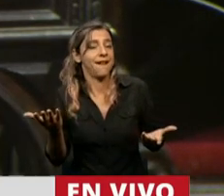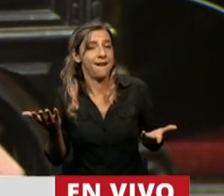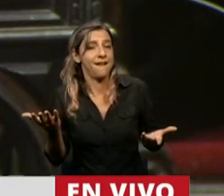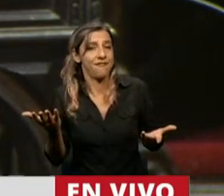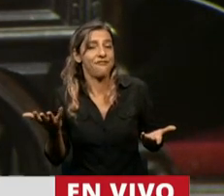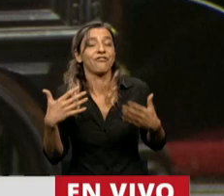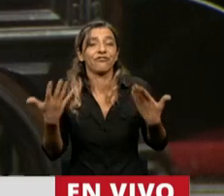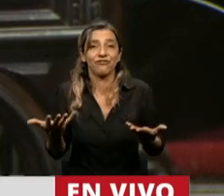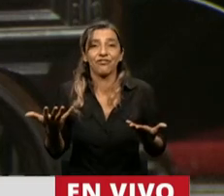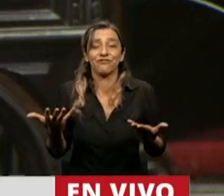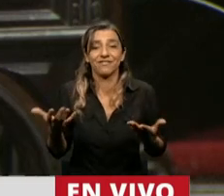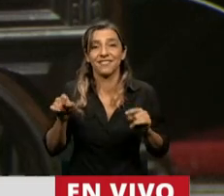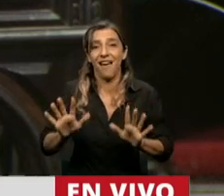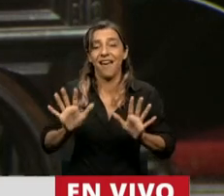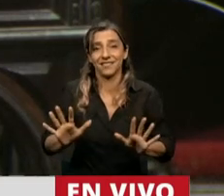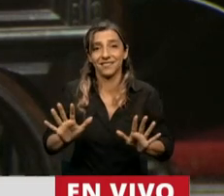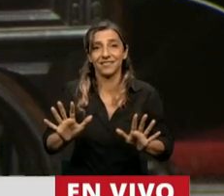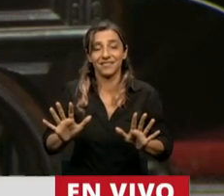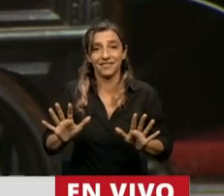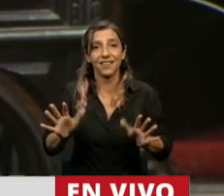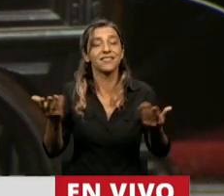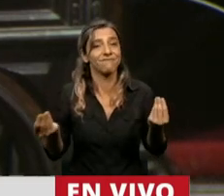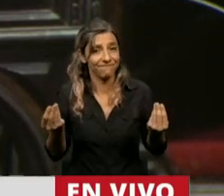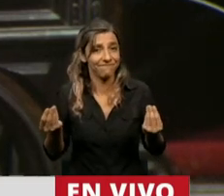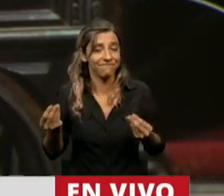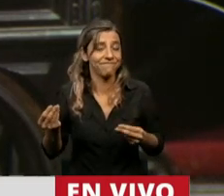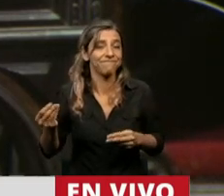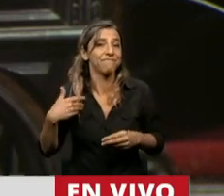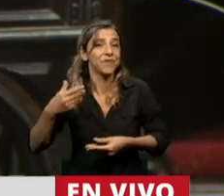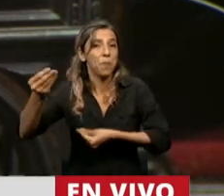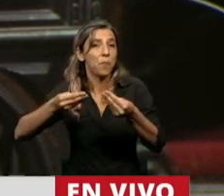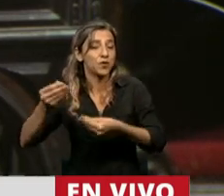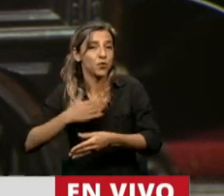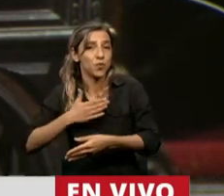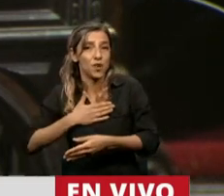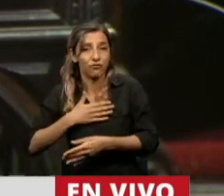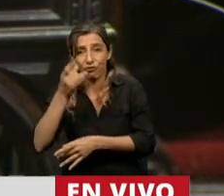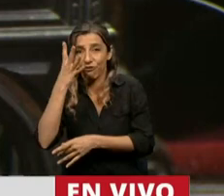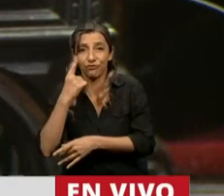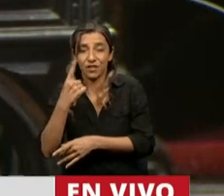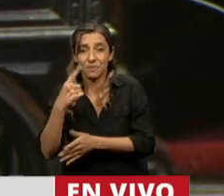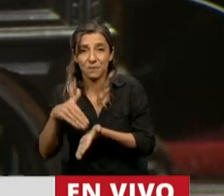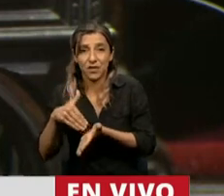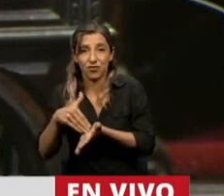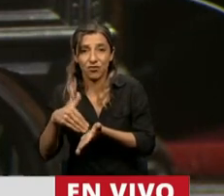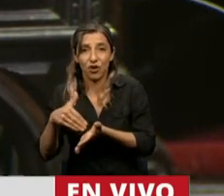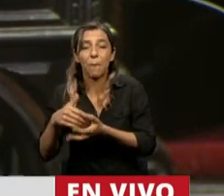Mientras en el distrito de nosotros de Lomas de Zamora tenemos un presupuesto de 12 mil millones para atender las